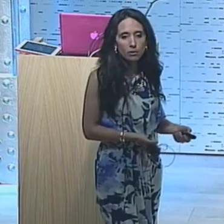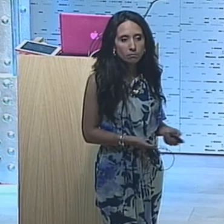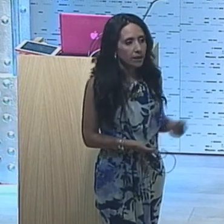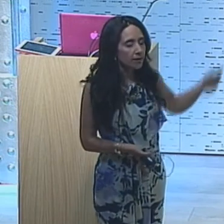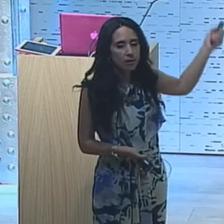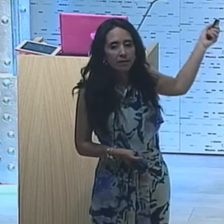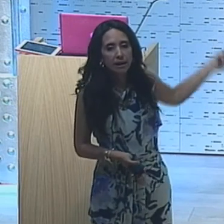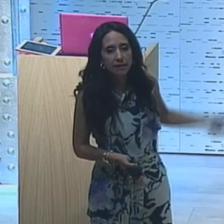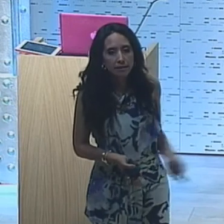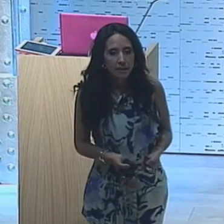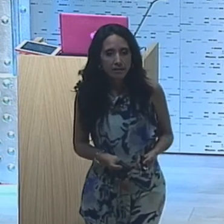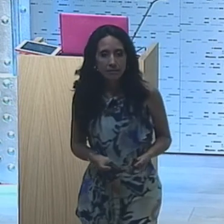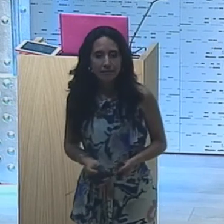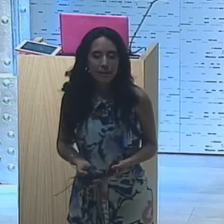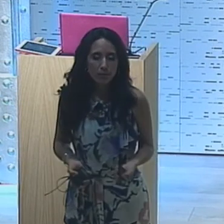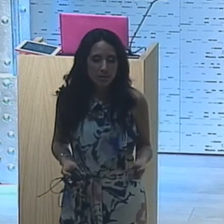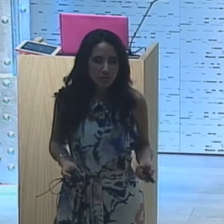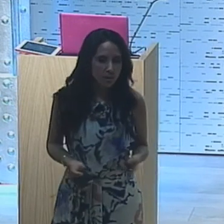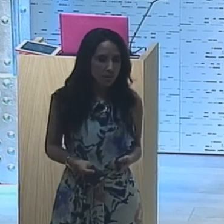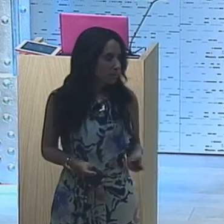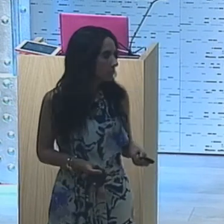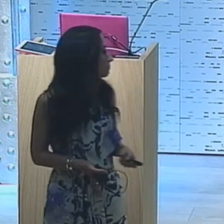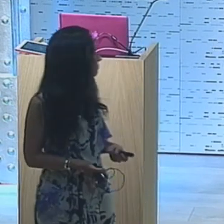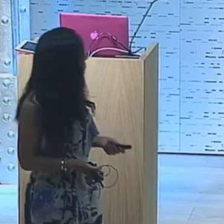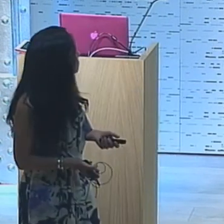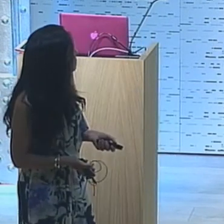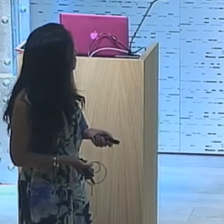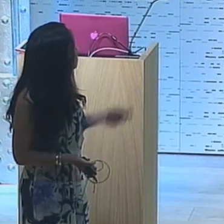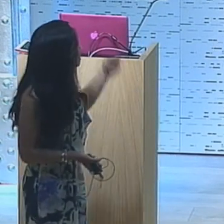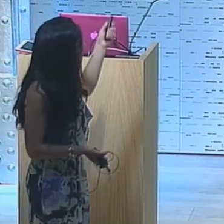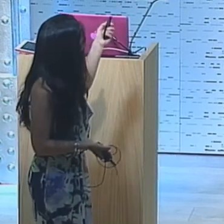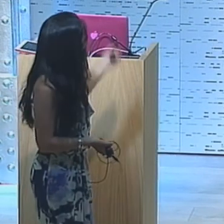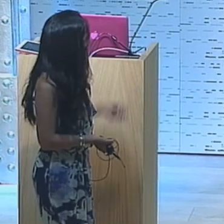Es un poquito, estas son las características de una historia,